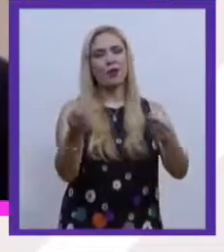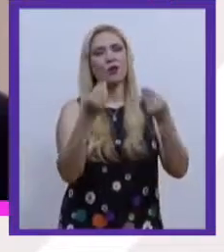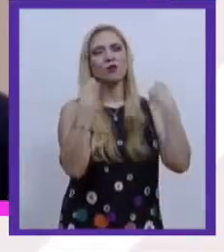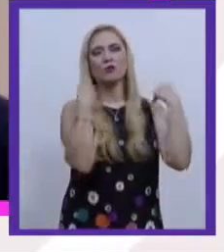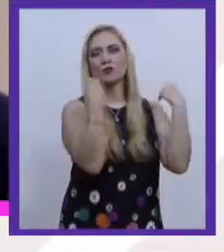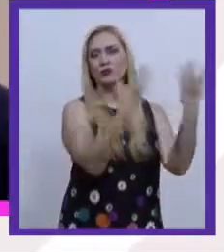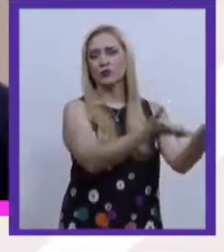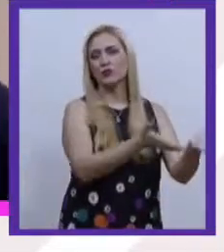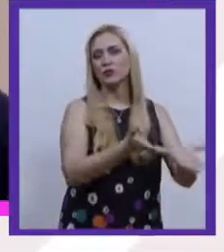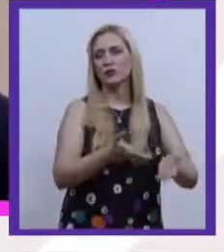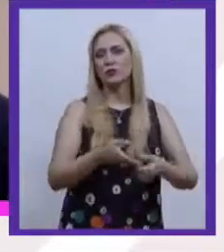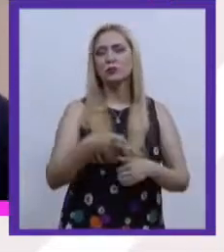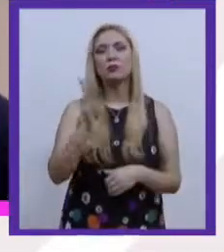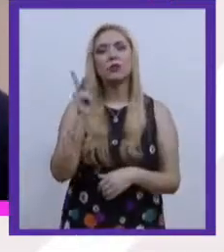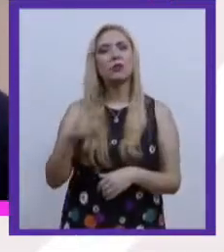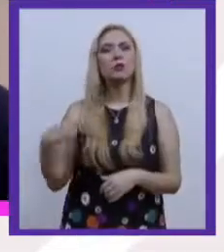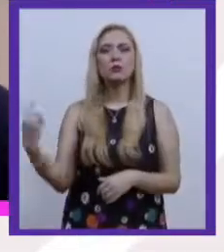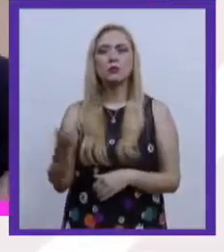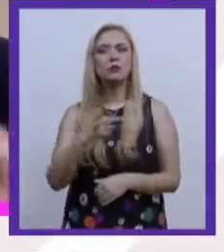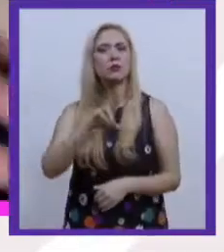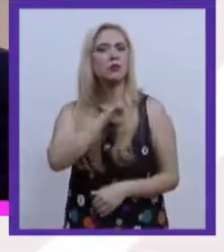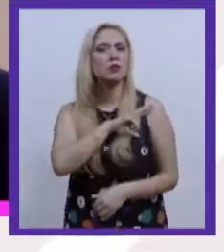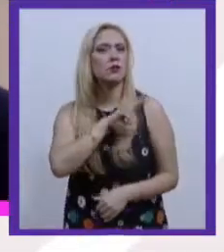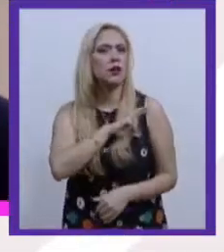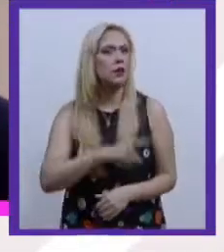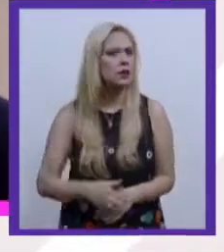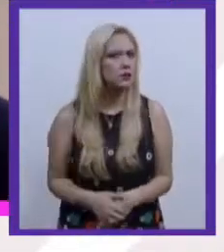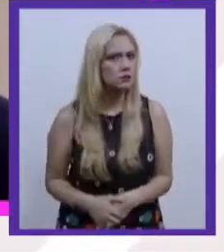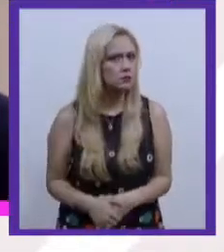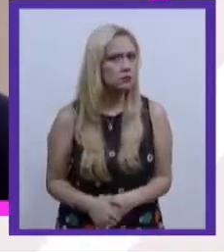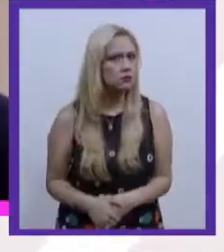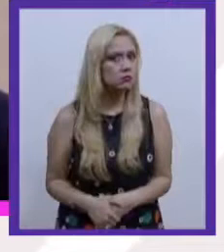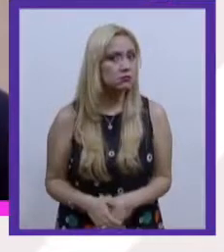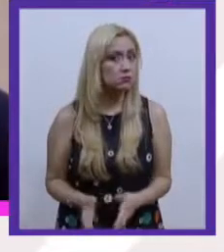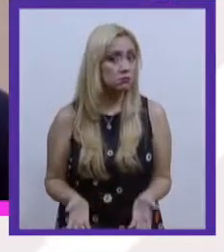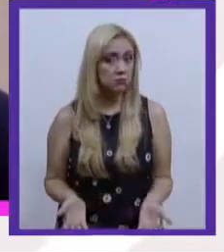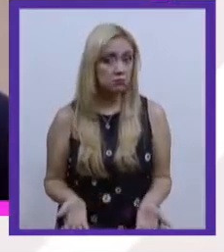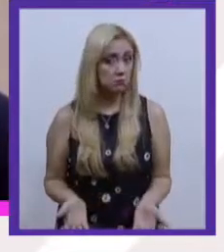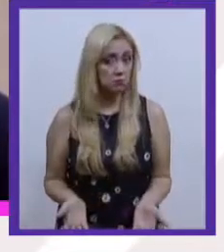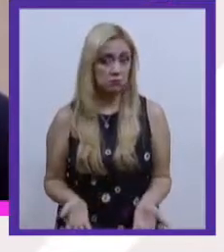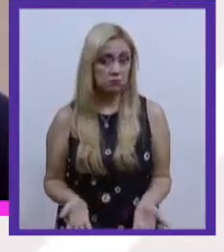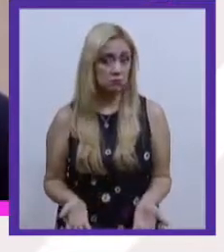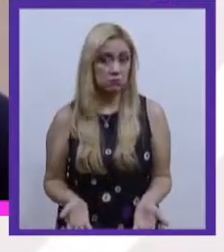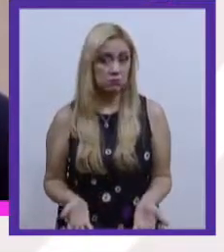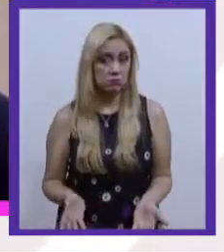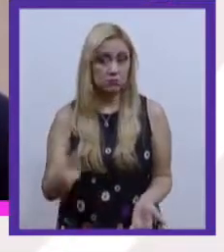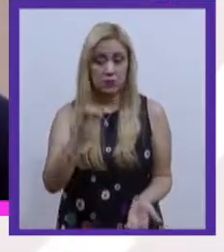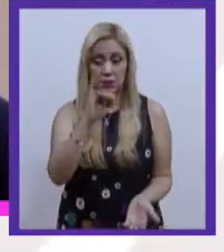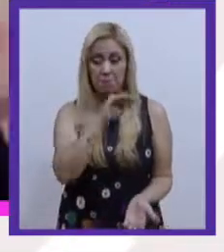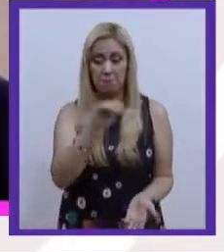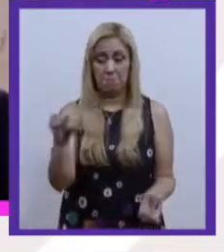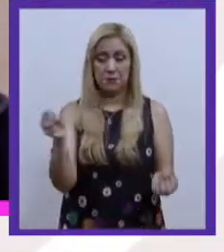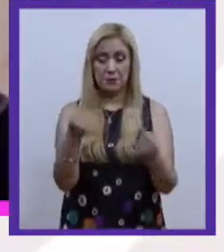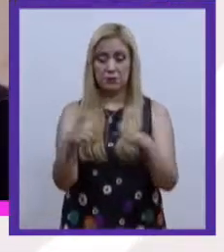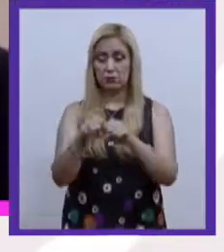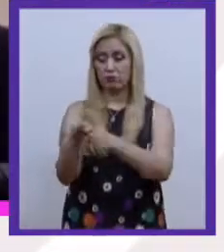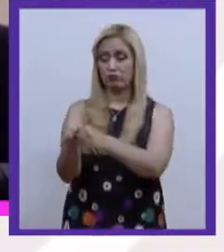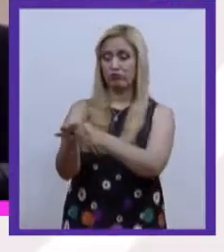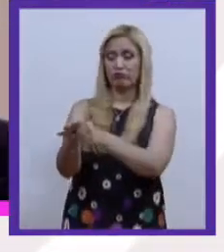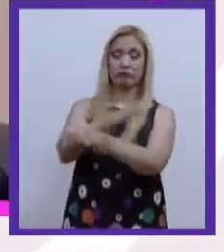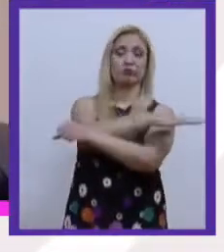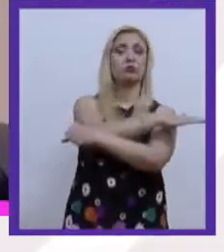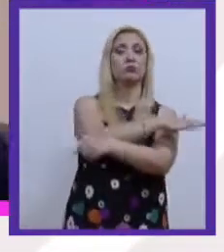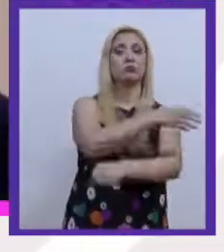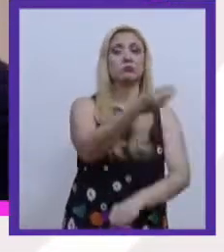trabajadoras, no todas tienen, o sea, las guarderías quedan rebasadas, las guarderías del Instituto Mexicano del Seguro Social, hay algunas